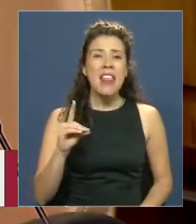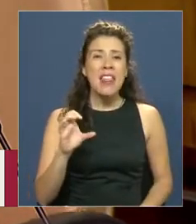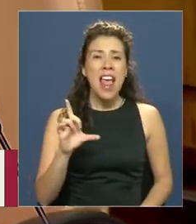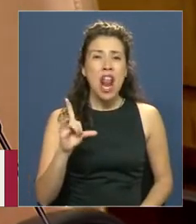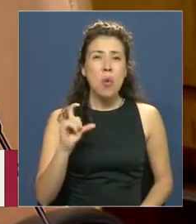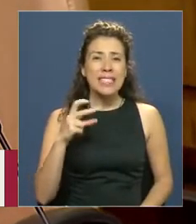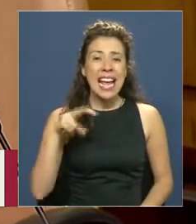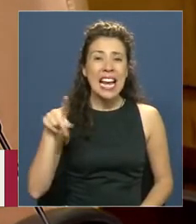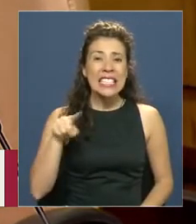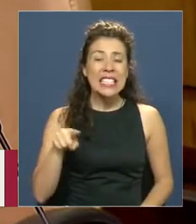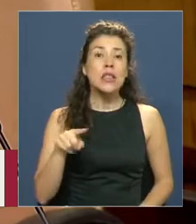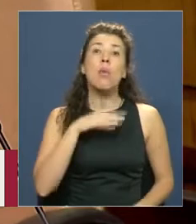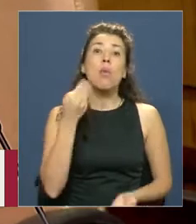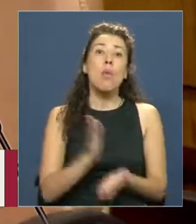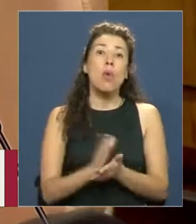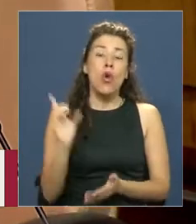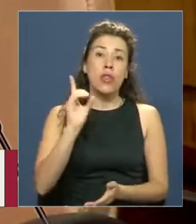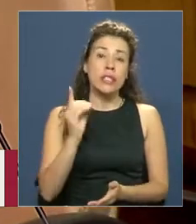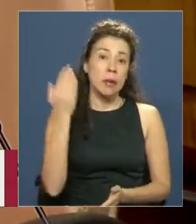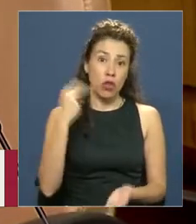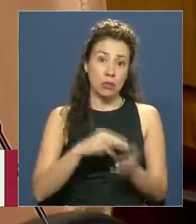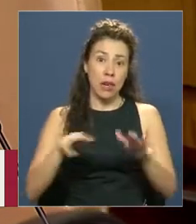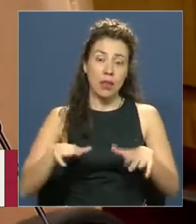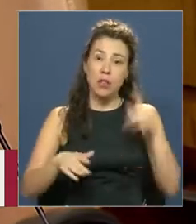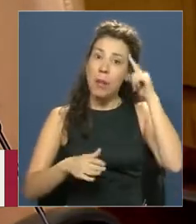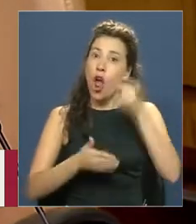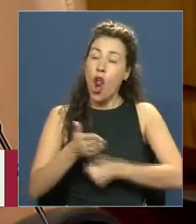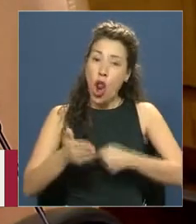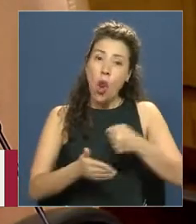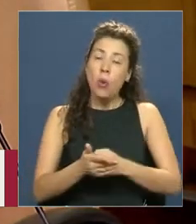año 2019. Pero su lucha sabemos que no va a ser en vano,